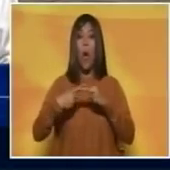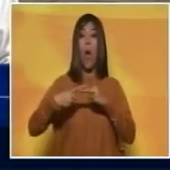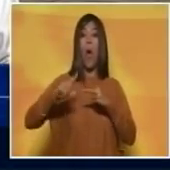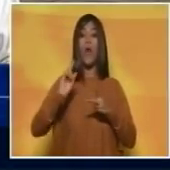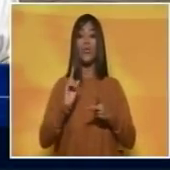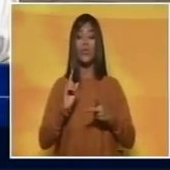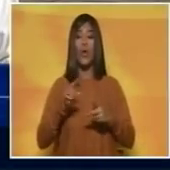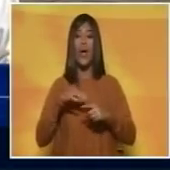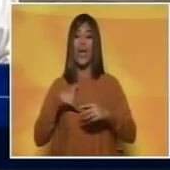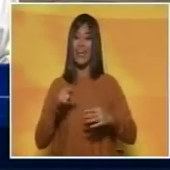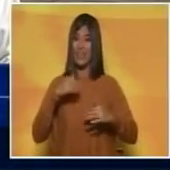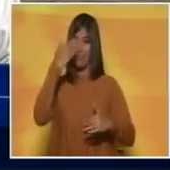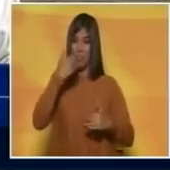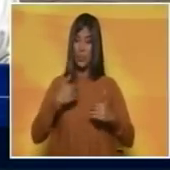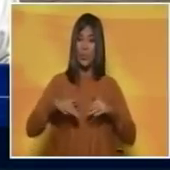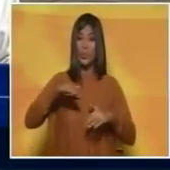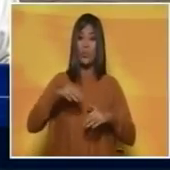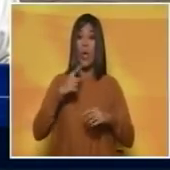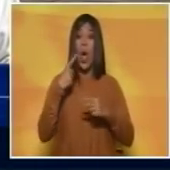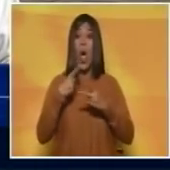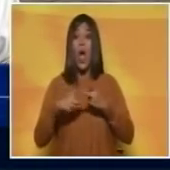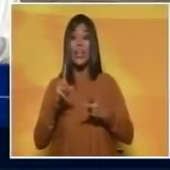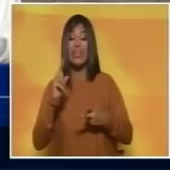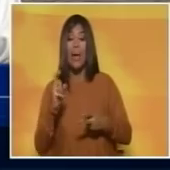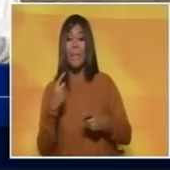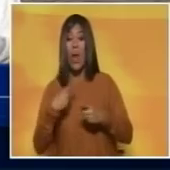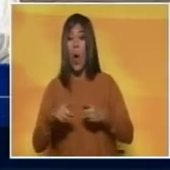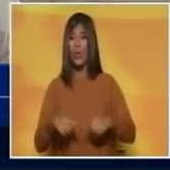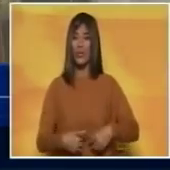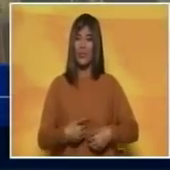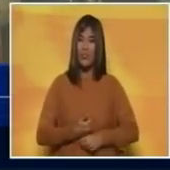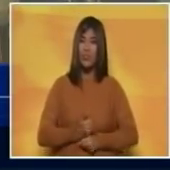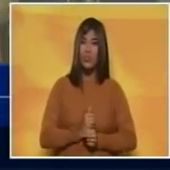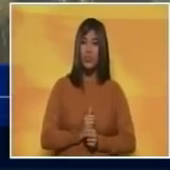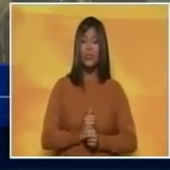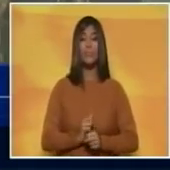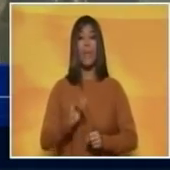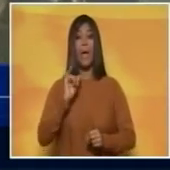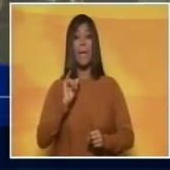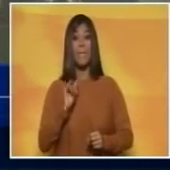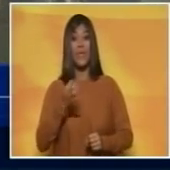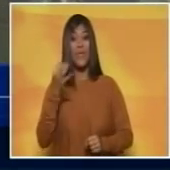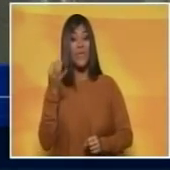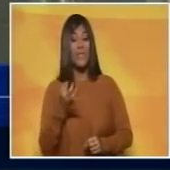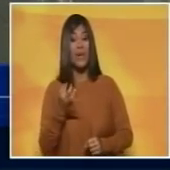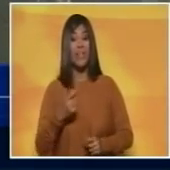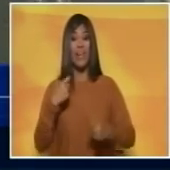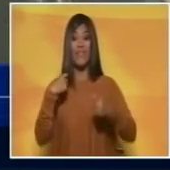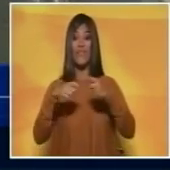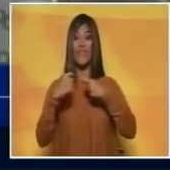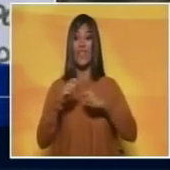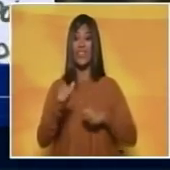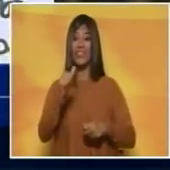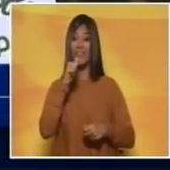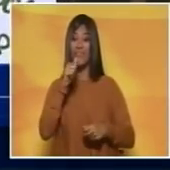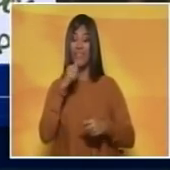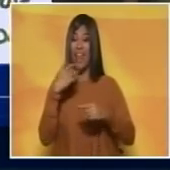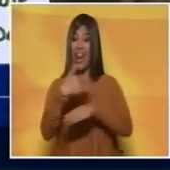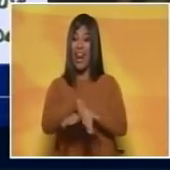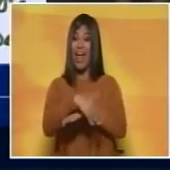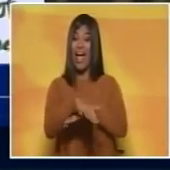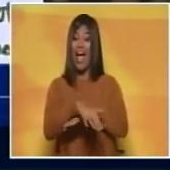alteración hepática y una alteración de la función renal. Tras esta realidad, la venta de bebidas